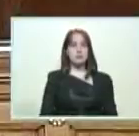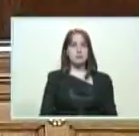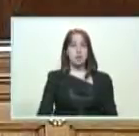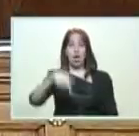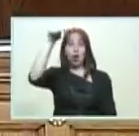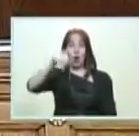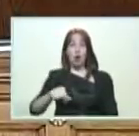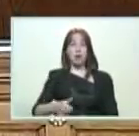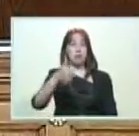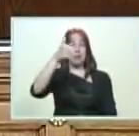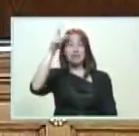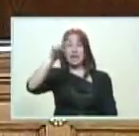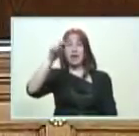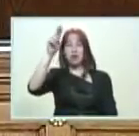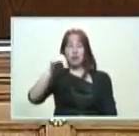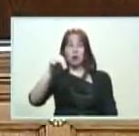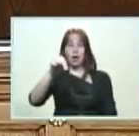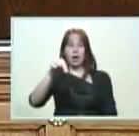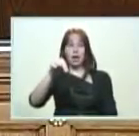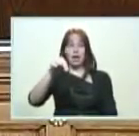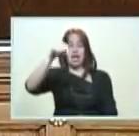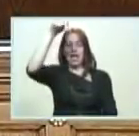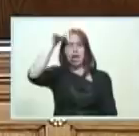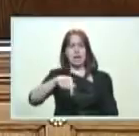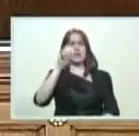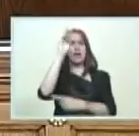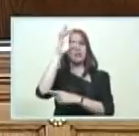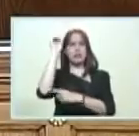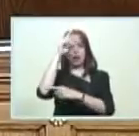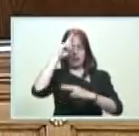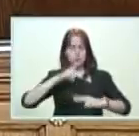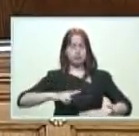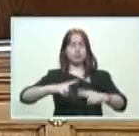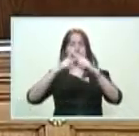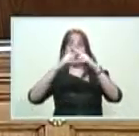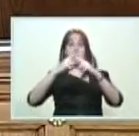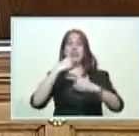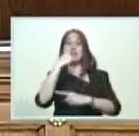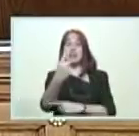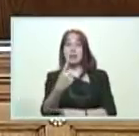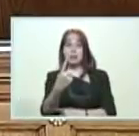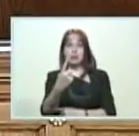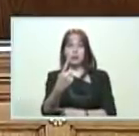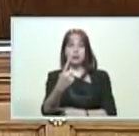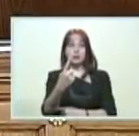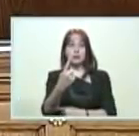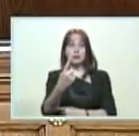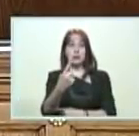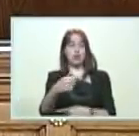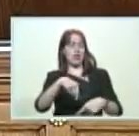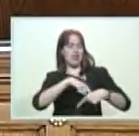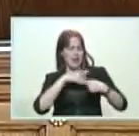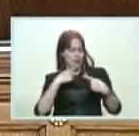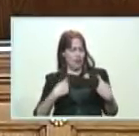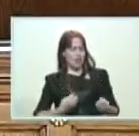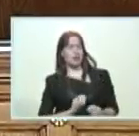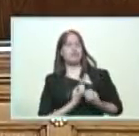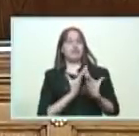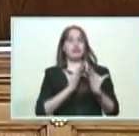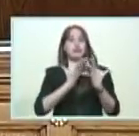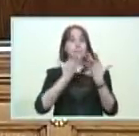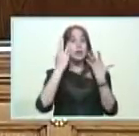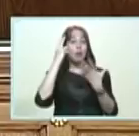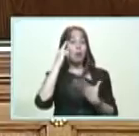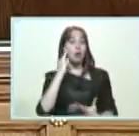¡Viva! Y hoy más que nunca, en esta magna asamblea, tenemos que decir desde nuestro corazón de patriotas y